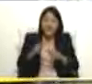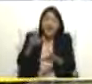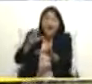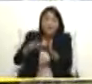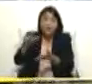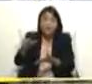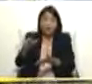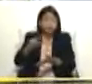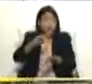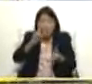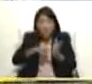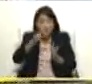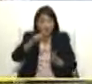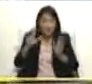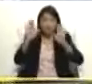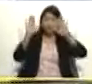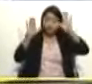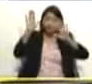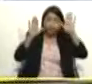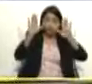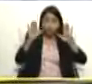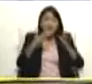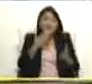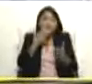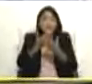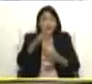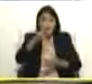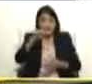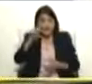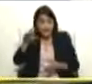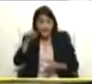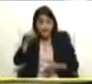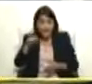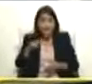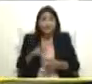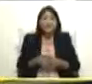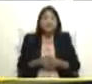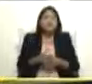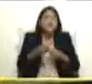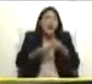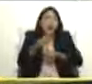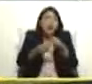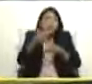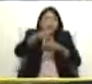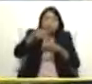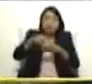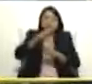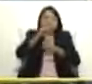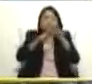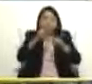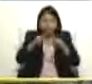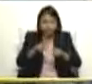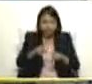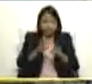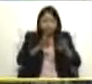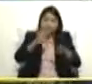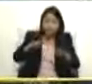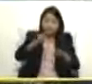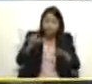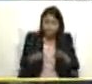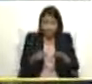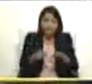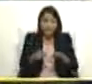por unanimidad solicitar al Consejo Nacional Electoral la celebración de un referéndum consultivo en defensa de la